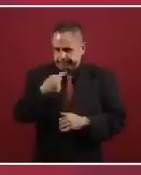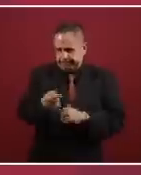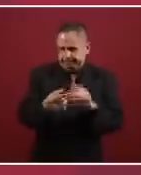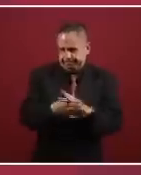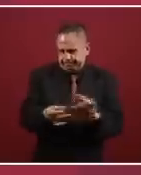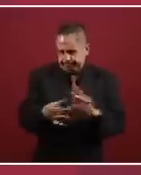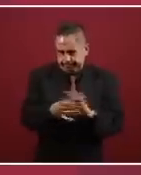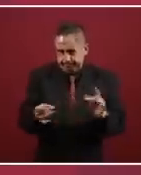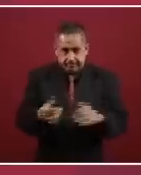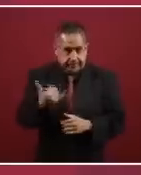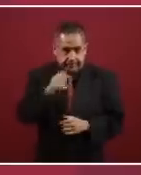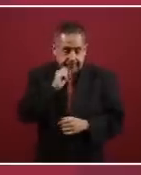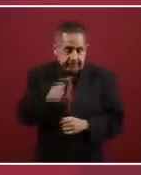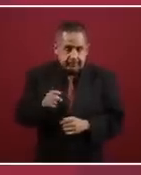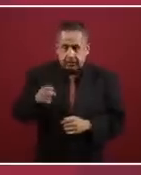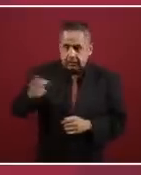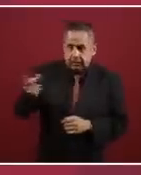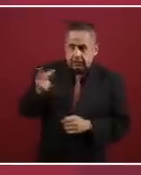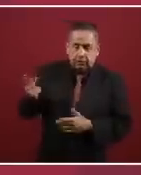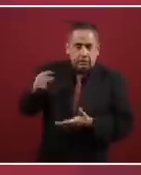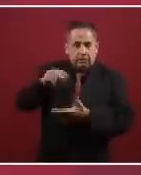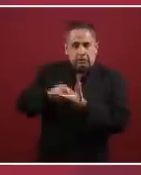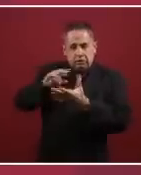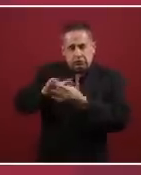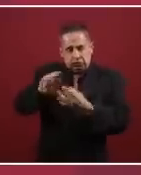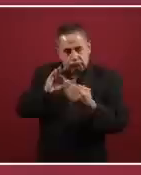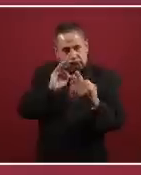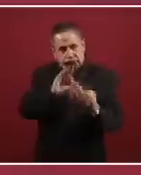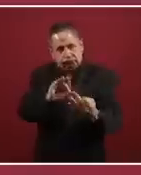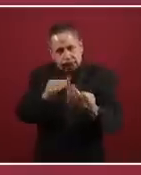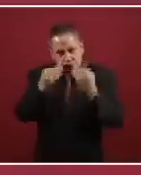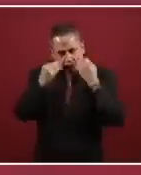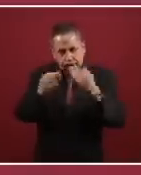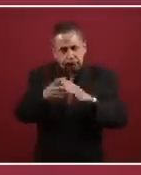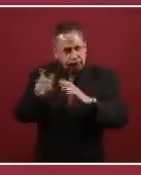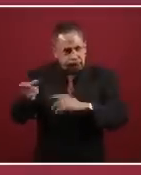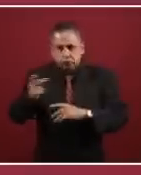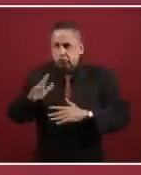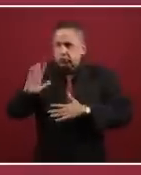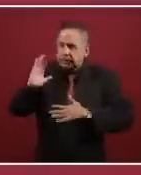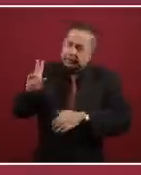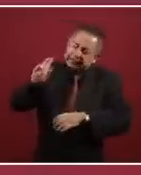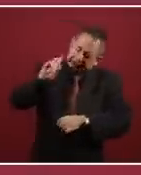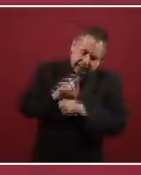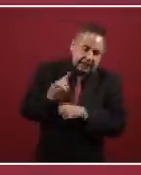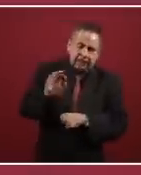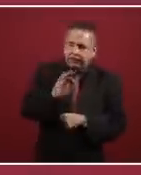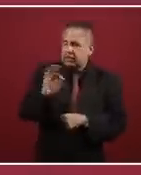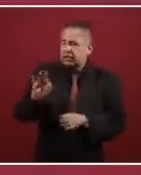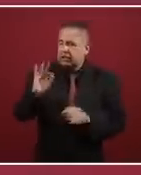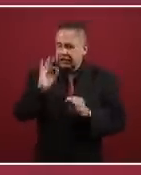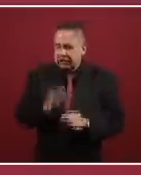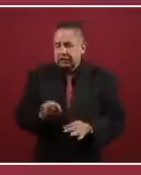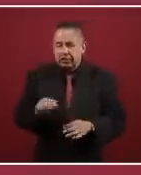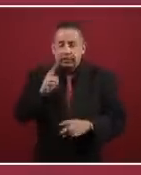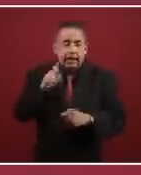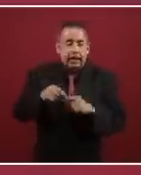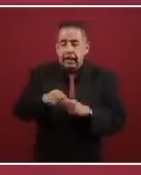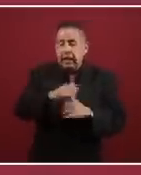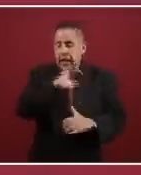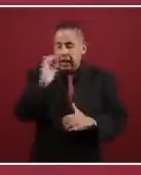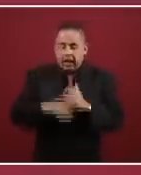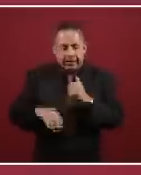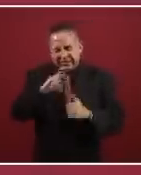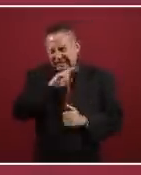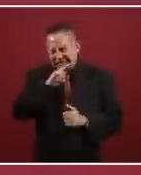y que ellos hagan aquí el compromiso de que se termine lo